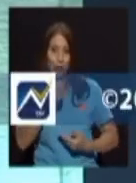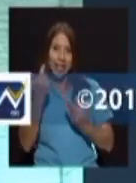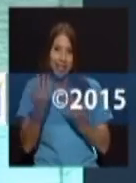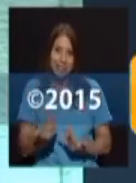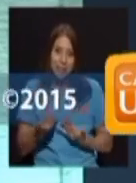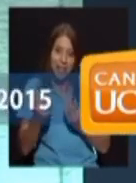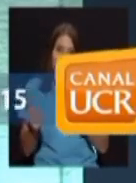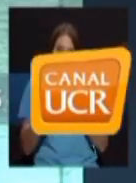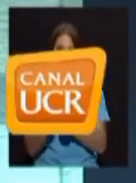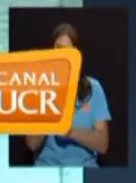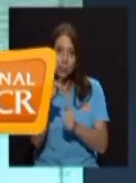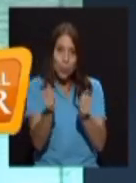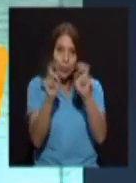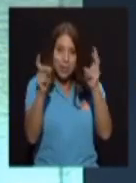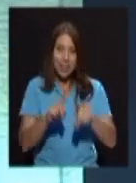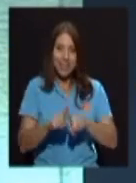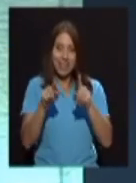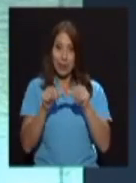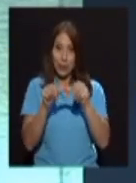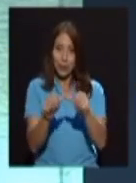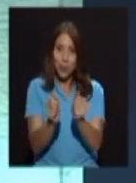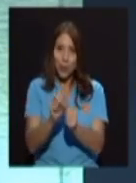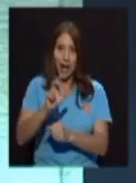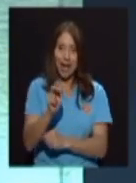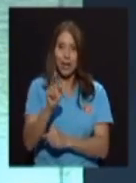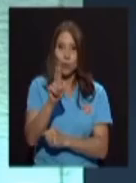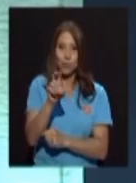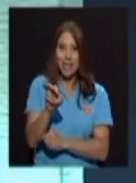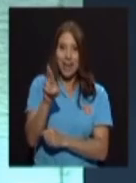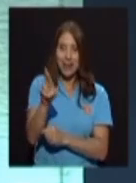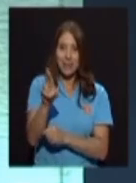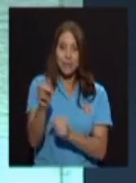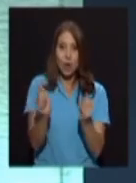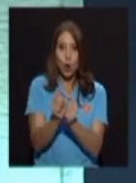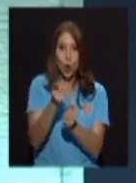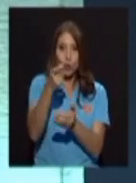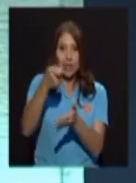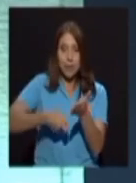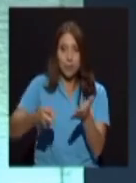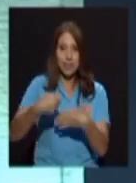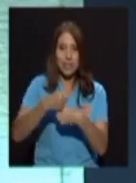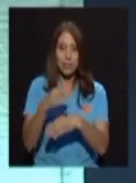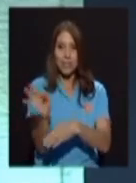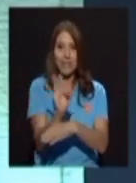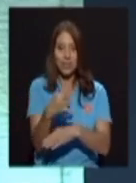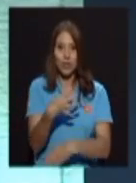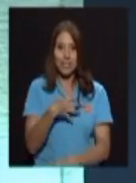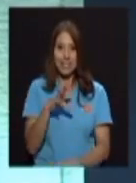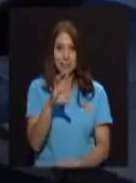acompañarles con un tema diferente y quédense con Canal UCR, donde con sus impuestos hacemos la televisión que ustedes se